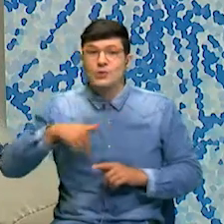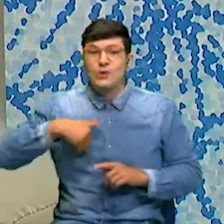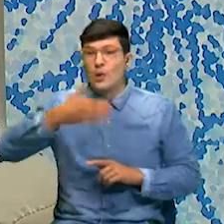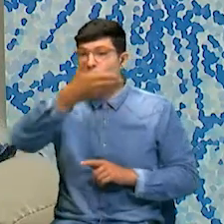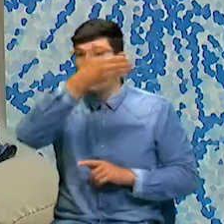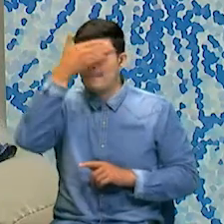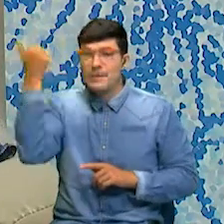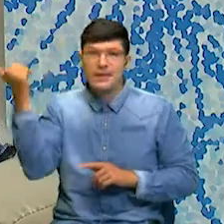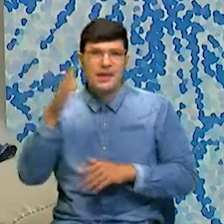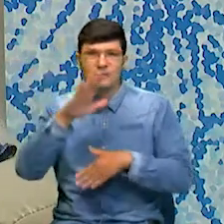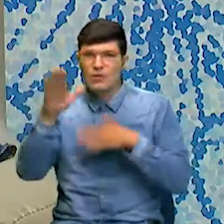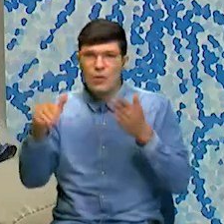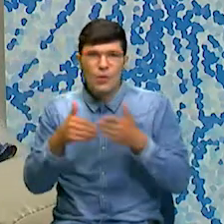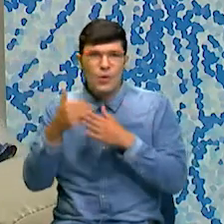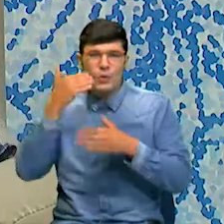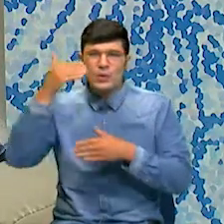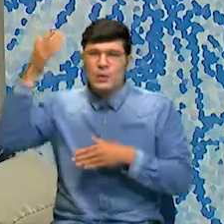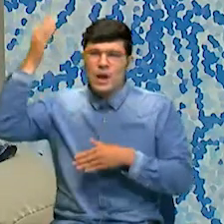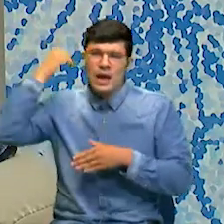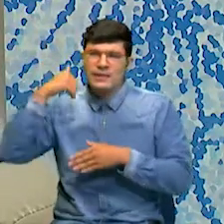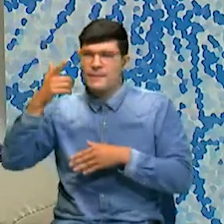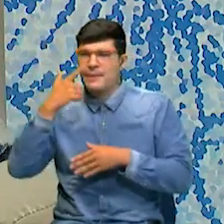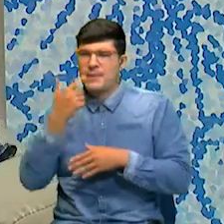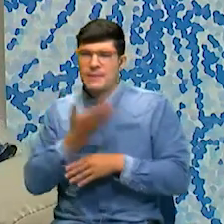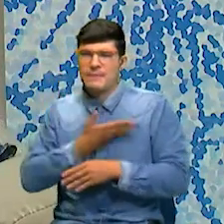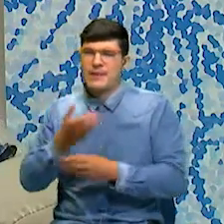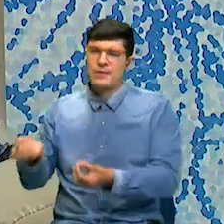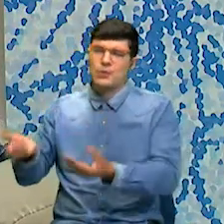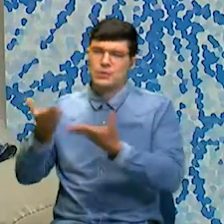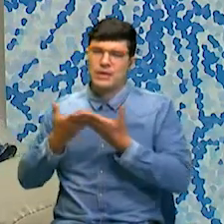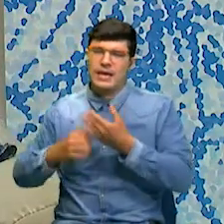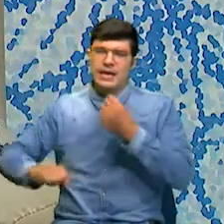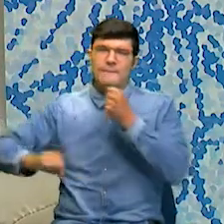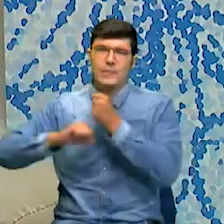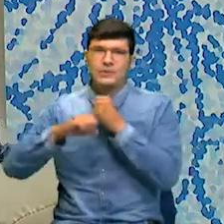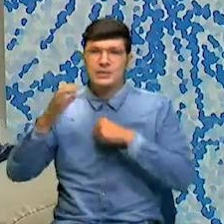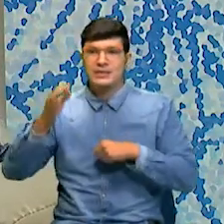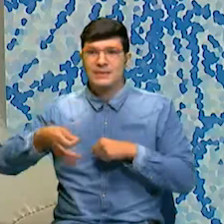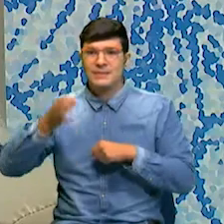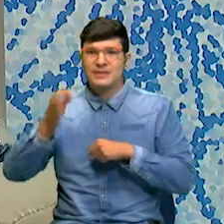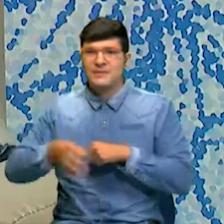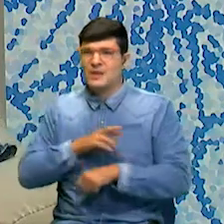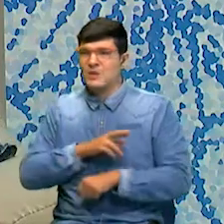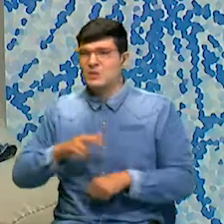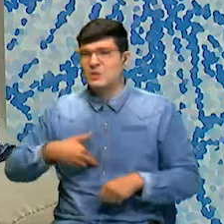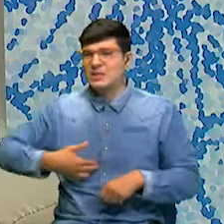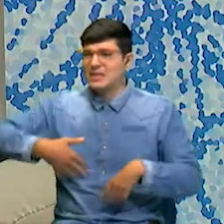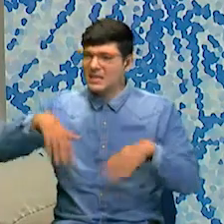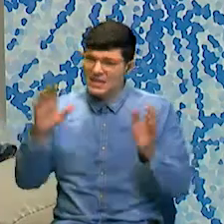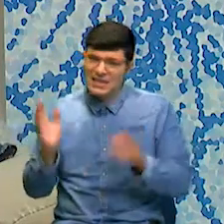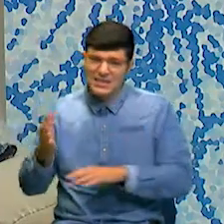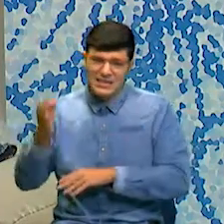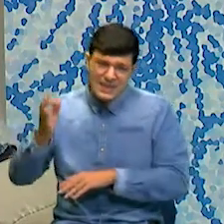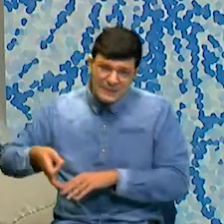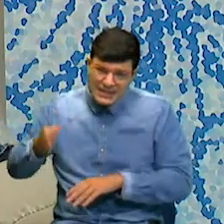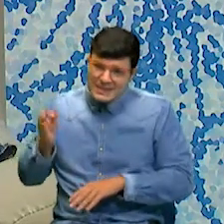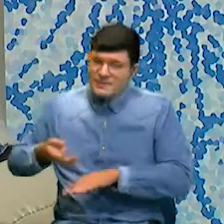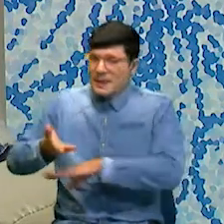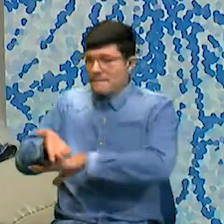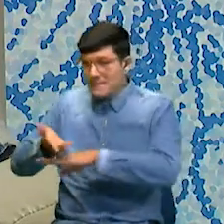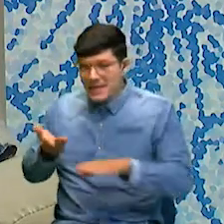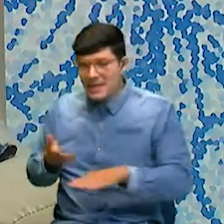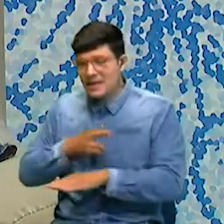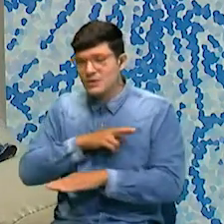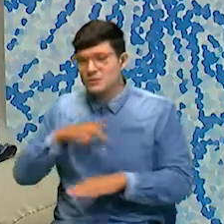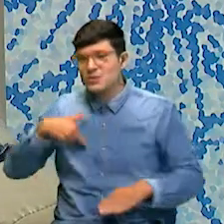lo que nos han dado nuestros padres, todo lo que han hecho por nosotros. Siempre reclamamos, siempre pedimos, les decimos